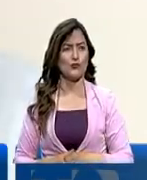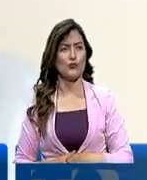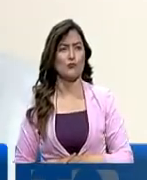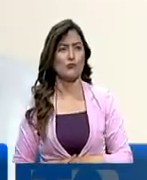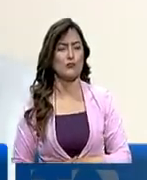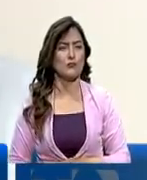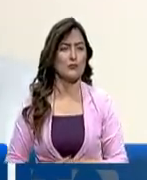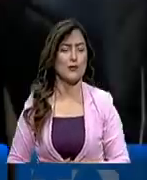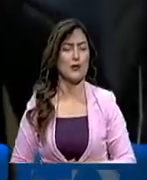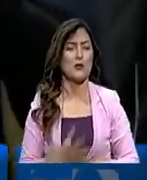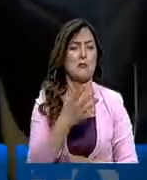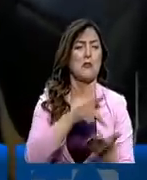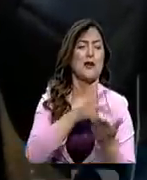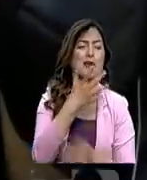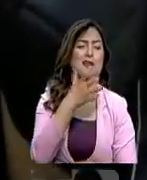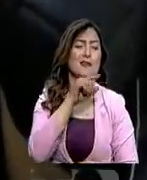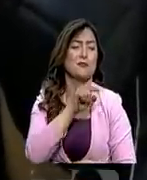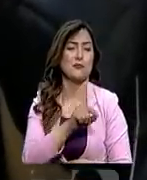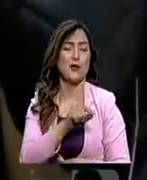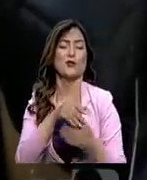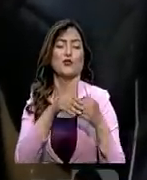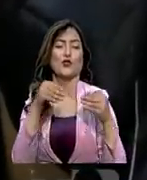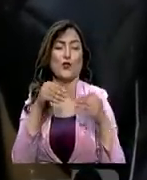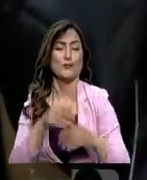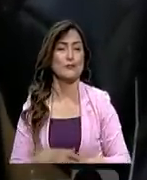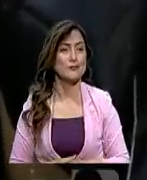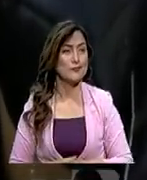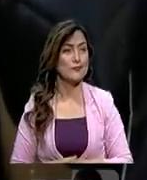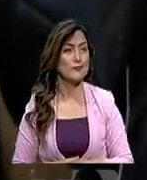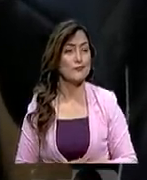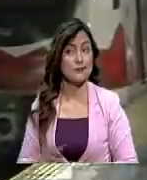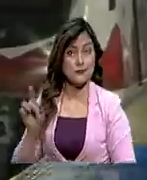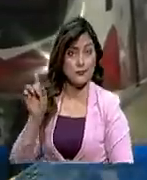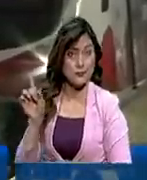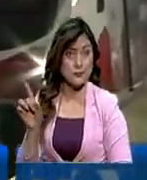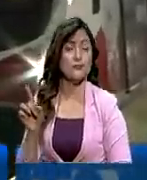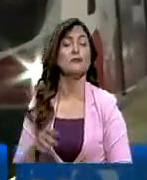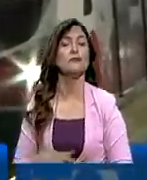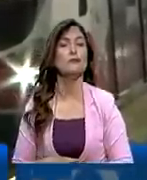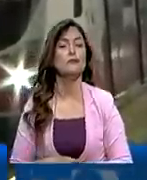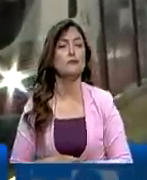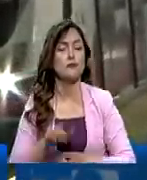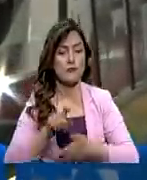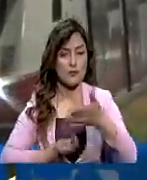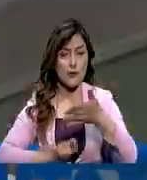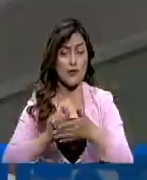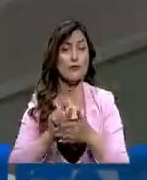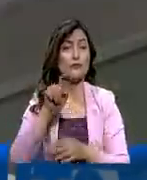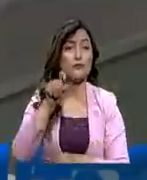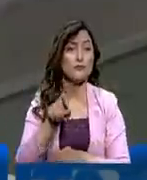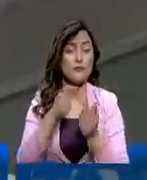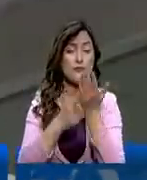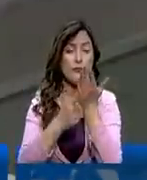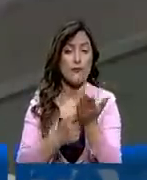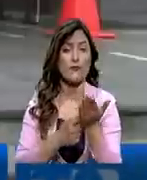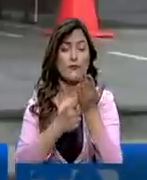cada una de estas $15.000. El presidente de la Comisión de Presupuesto del Cabildo, Eduardo del Pozo, sugiere que estos contratos deberán ser